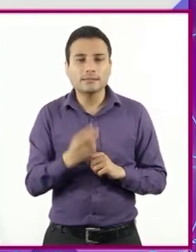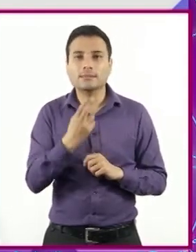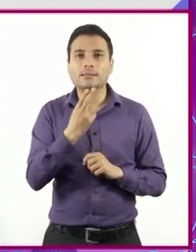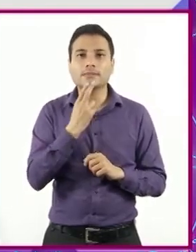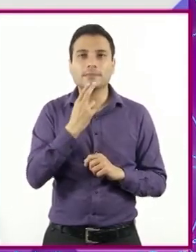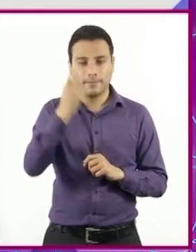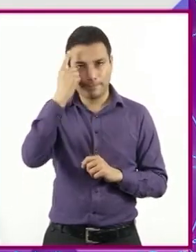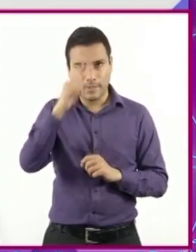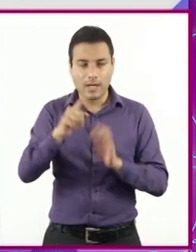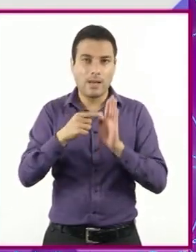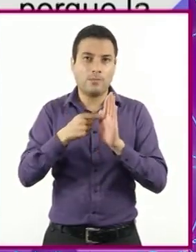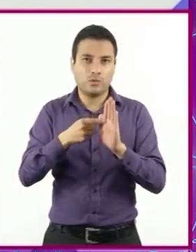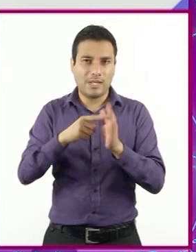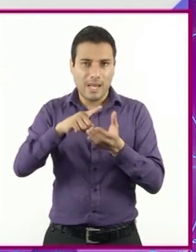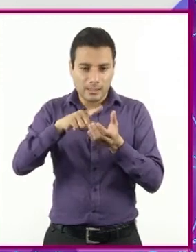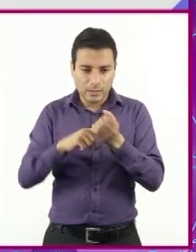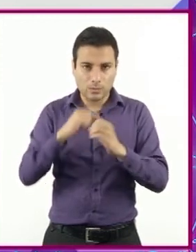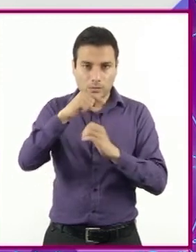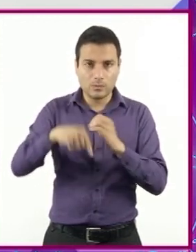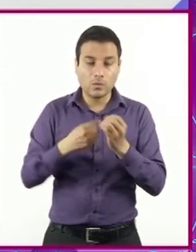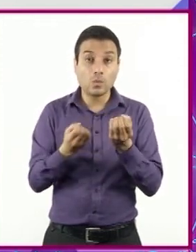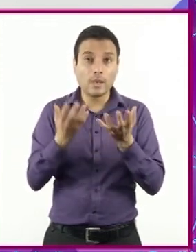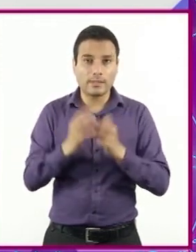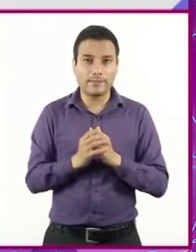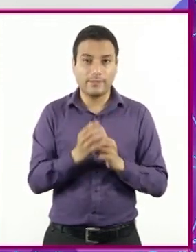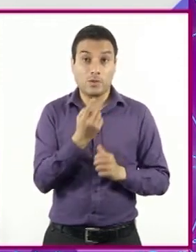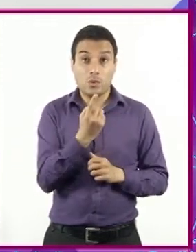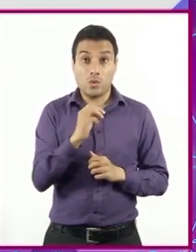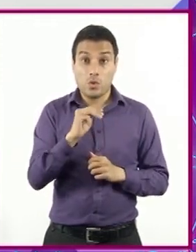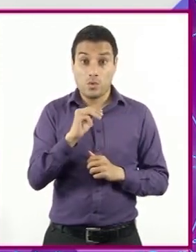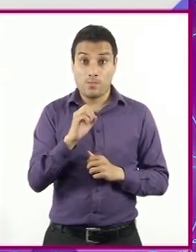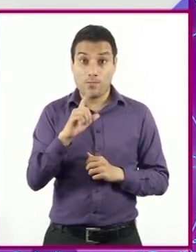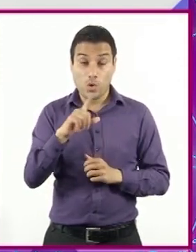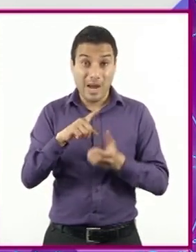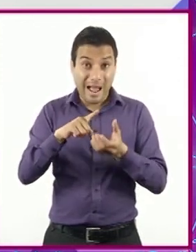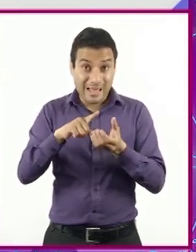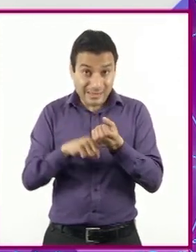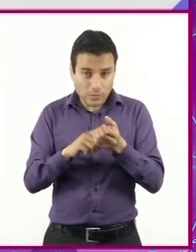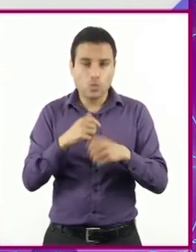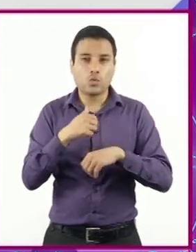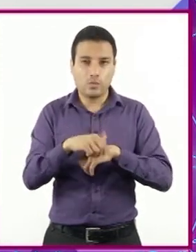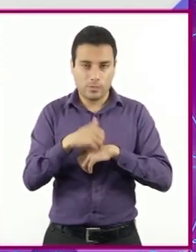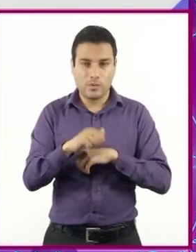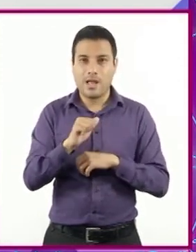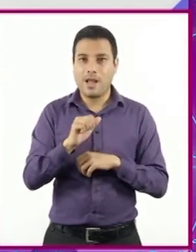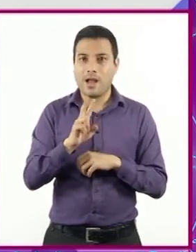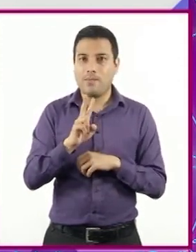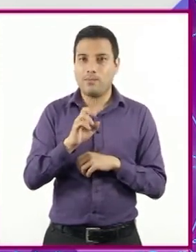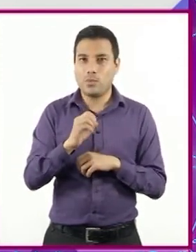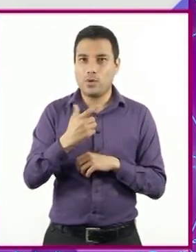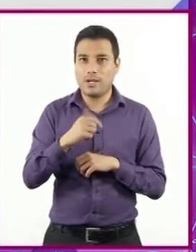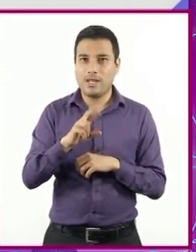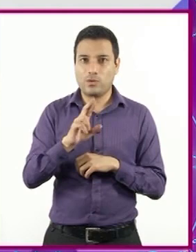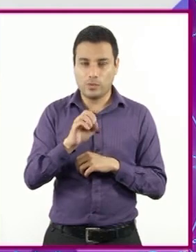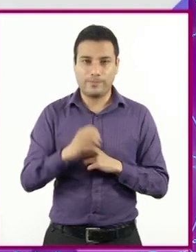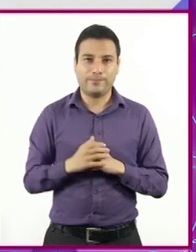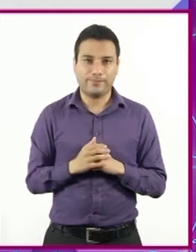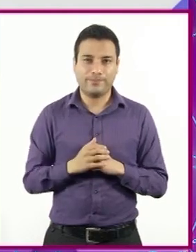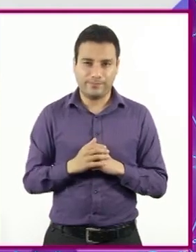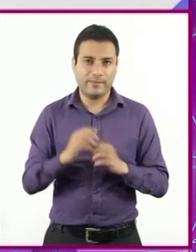la cantidad de sustancia y un mol contiene el número de Avogadro de partículas,